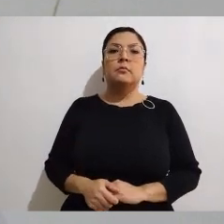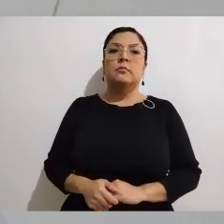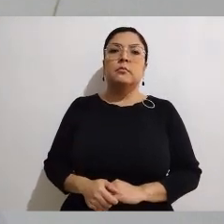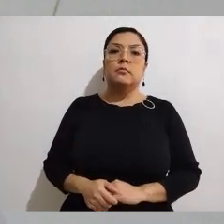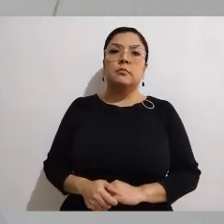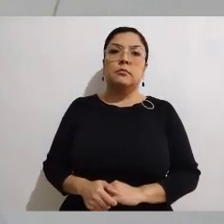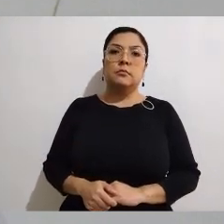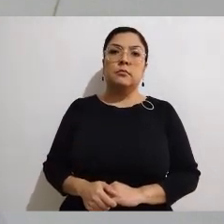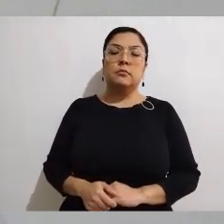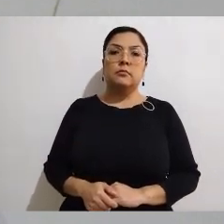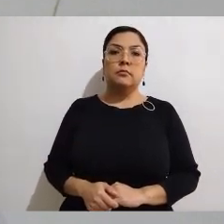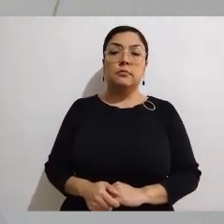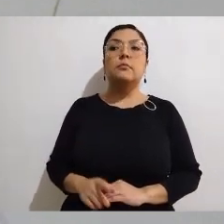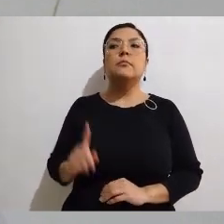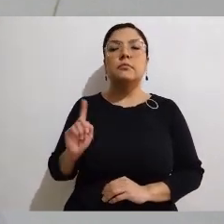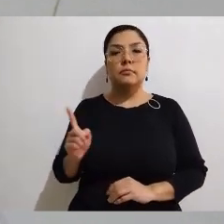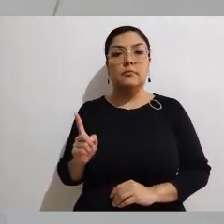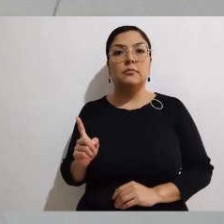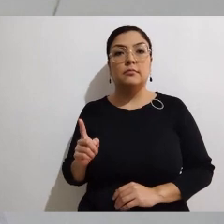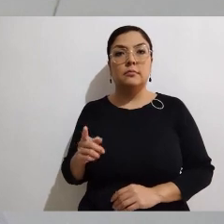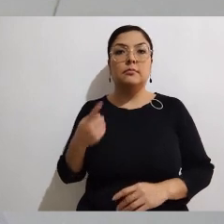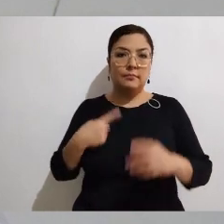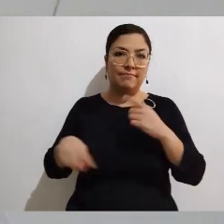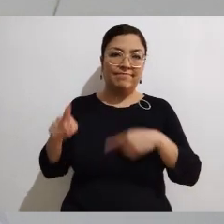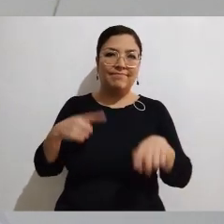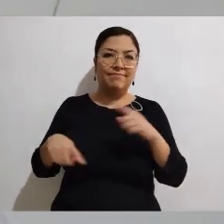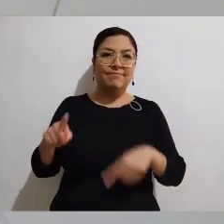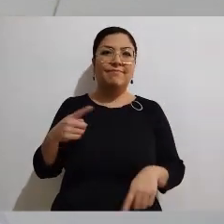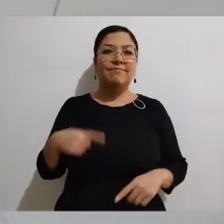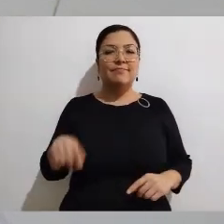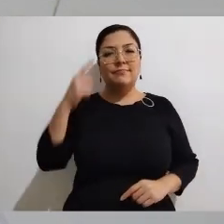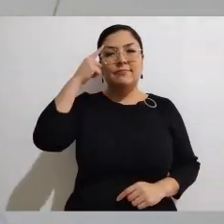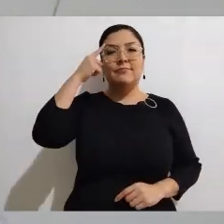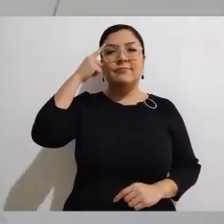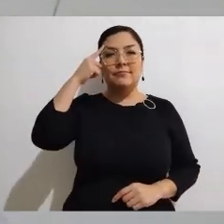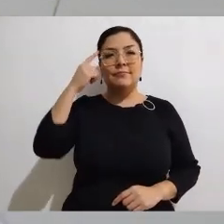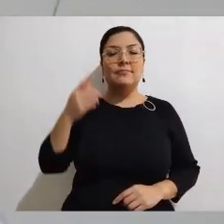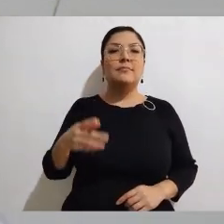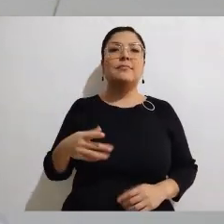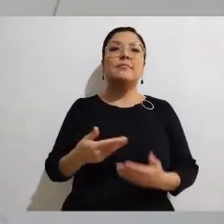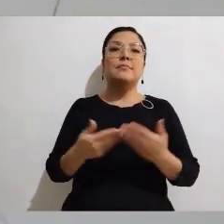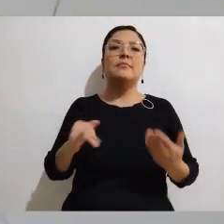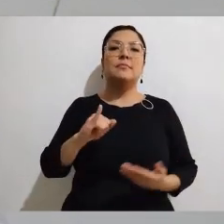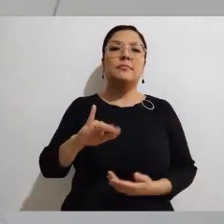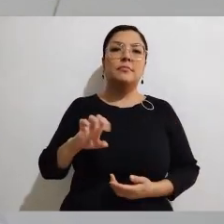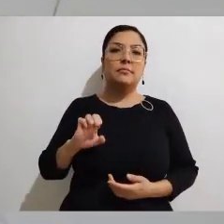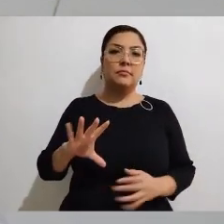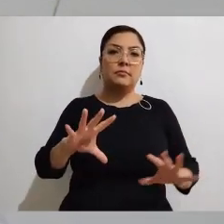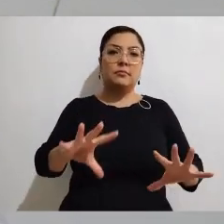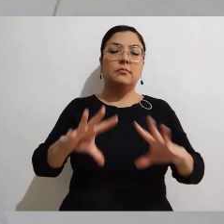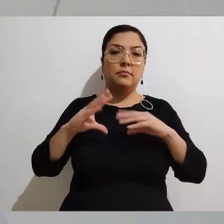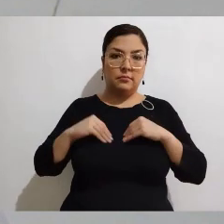varias situaciones de orden legal que se tuvieron que hacer gestiones, logró regresar al patrimonio del hoy Instituto Electoral